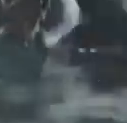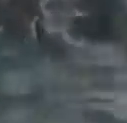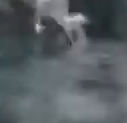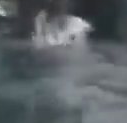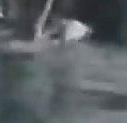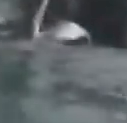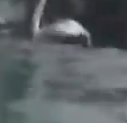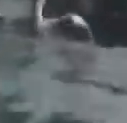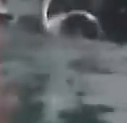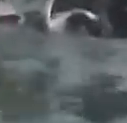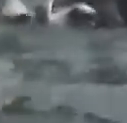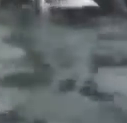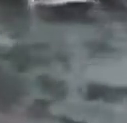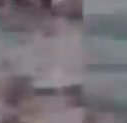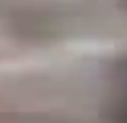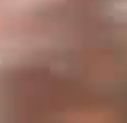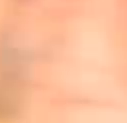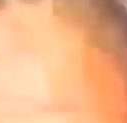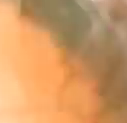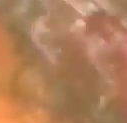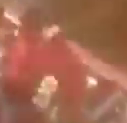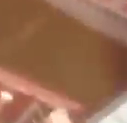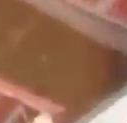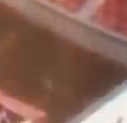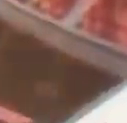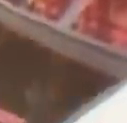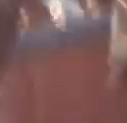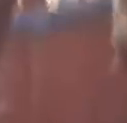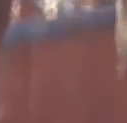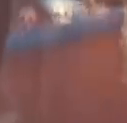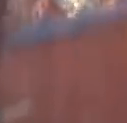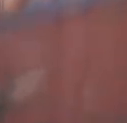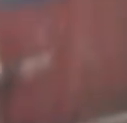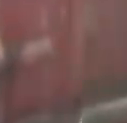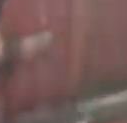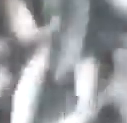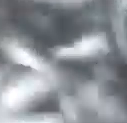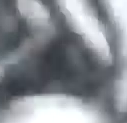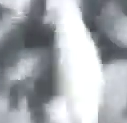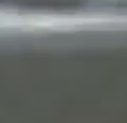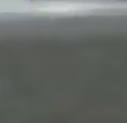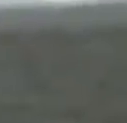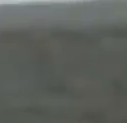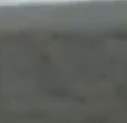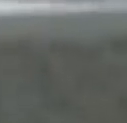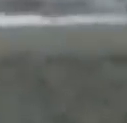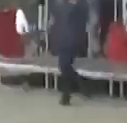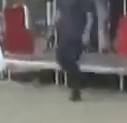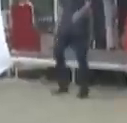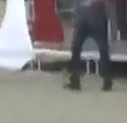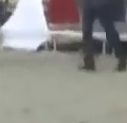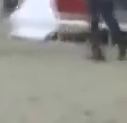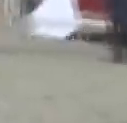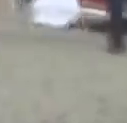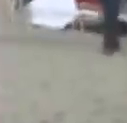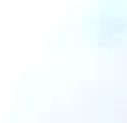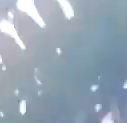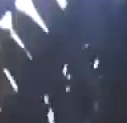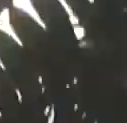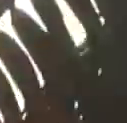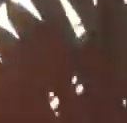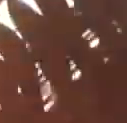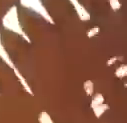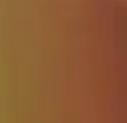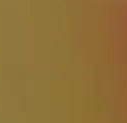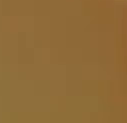hoy están en el centro de la batalla por la nueva economía y por la felicidad de la patria que vivan los trabajadores y las trabajadoras